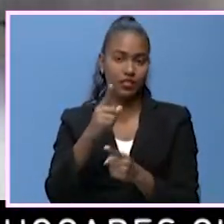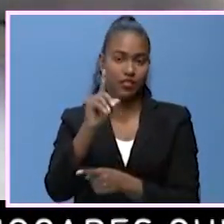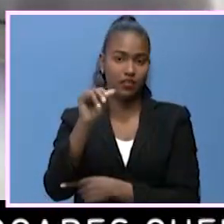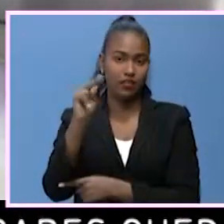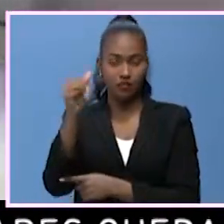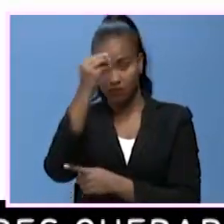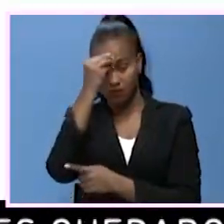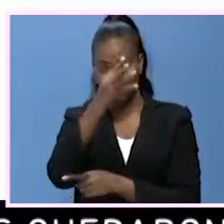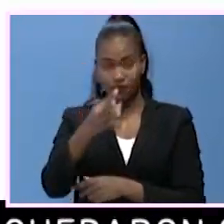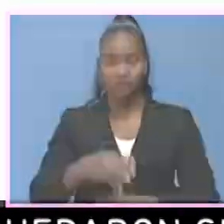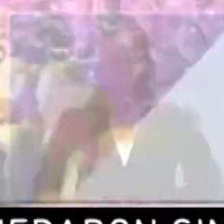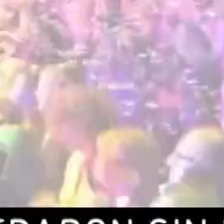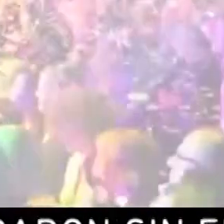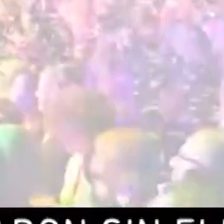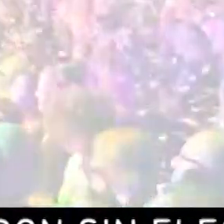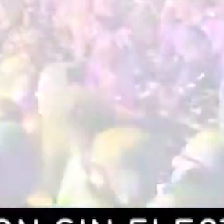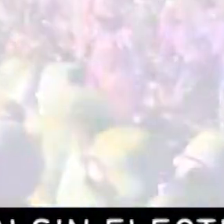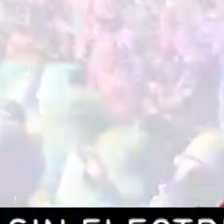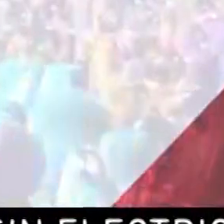Diana Carreras.